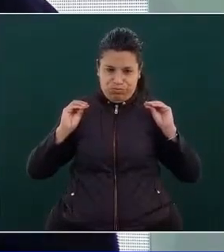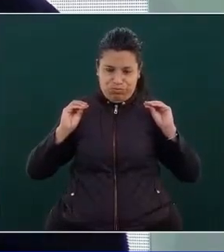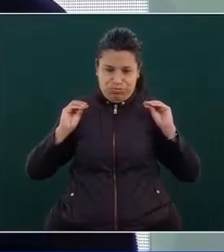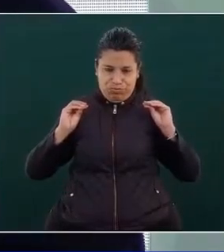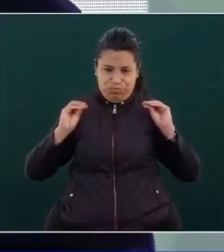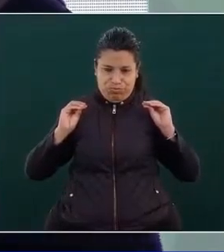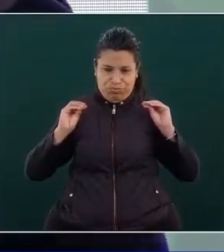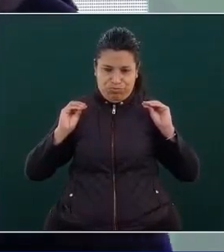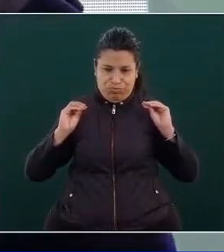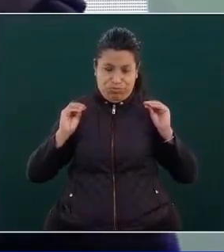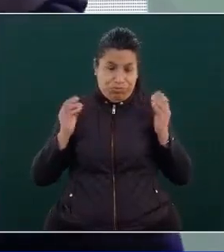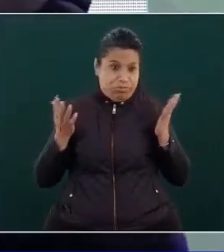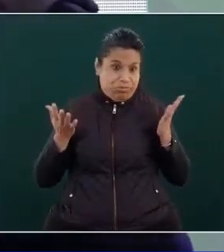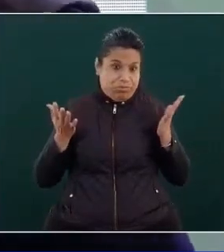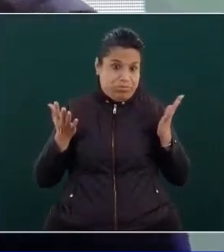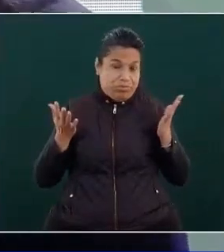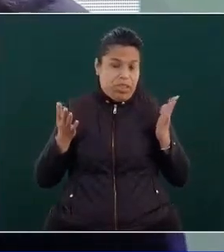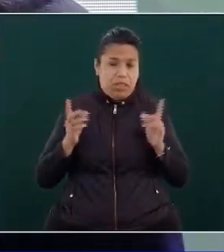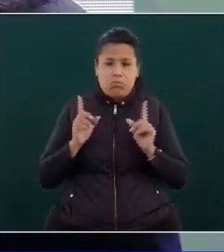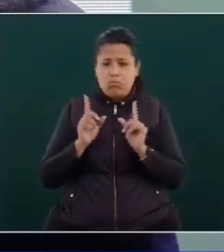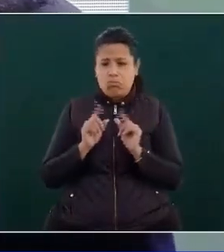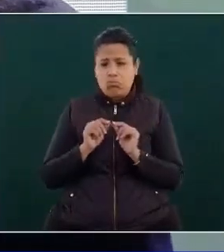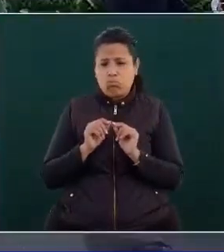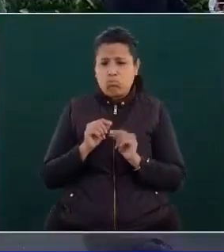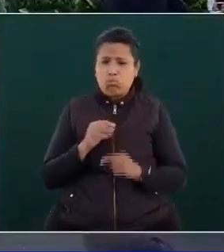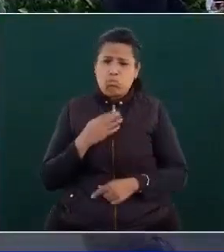Y tienen que decir, bien.